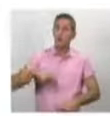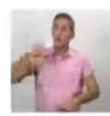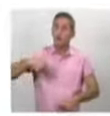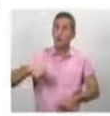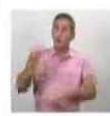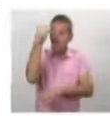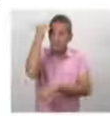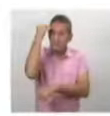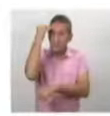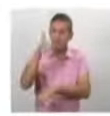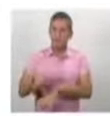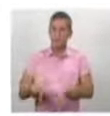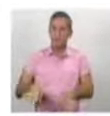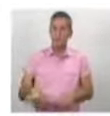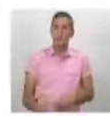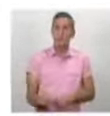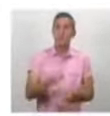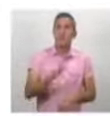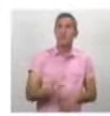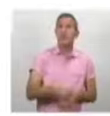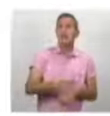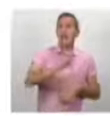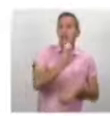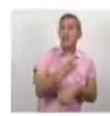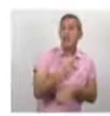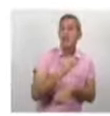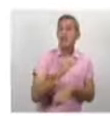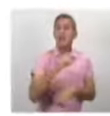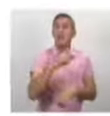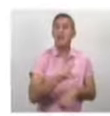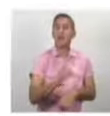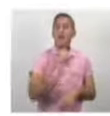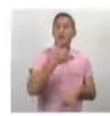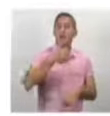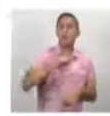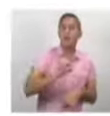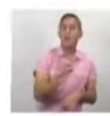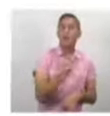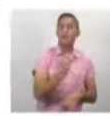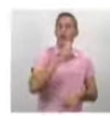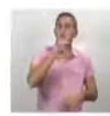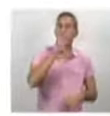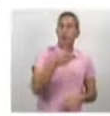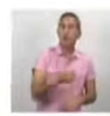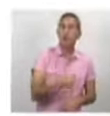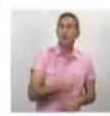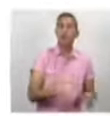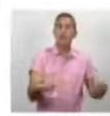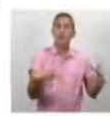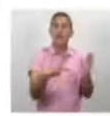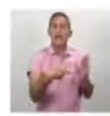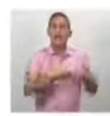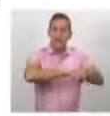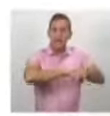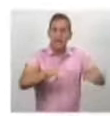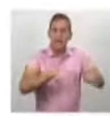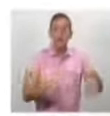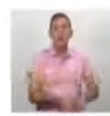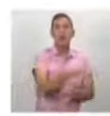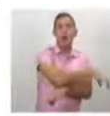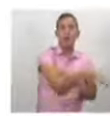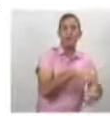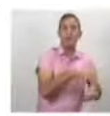en cuenta siempre. Y en la célula eucariota, que la dividimos entre célula animal y célula vegetal, hay diferencias